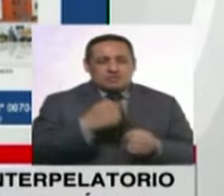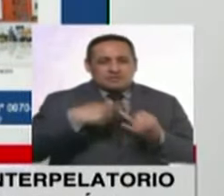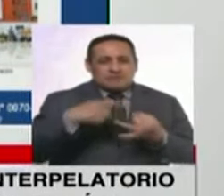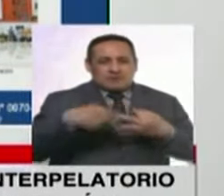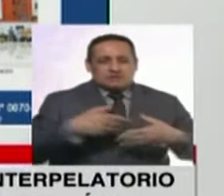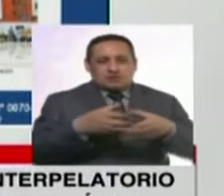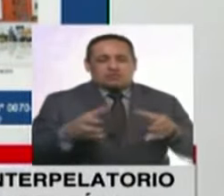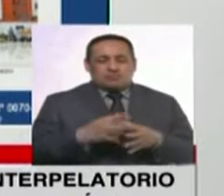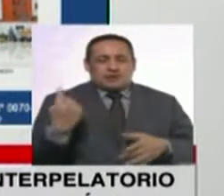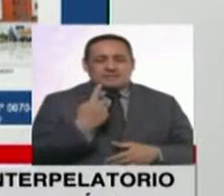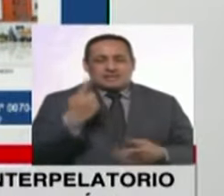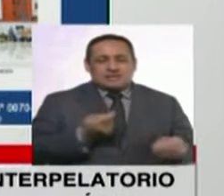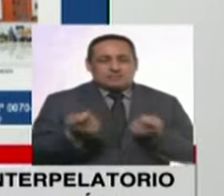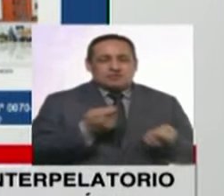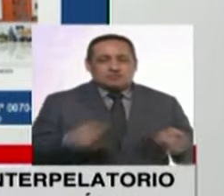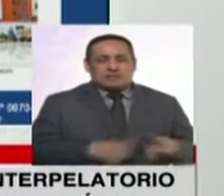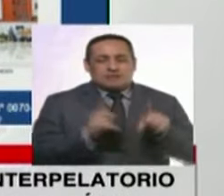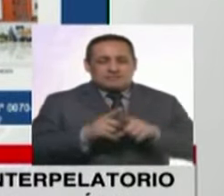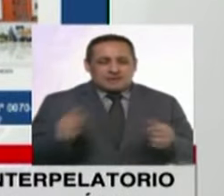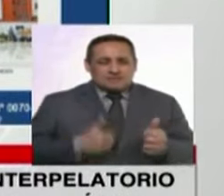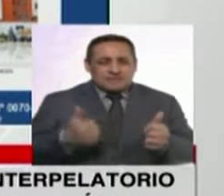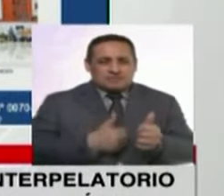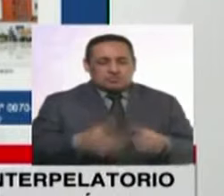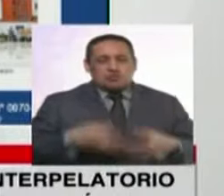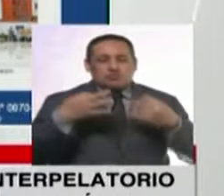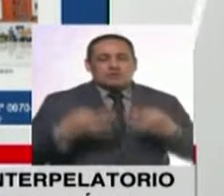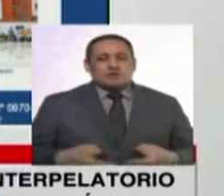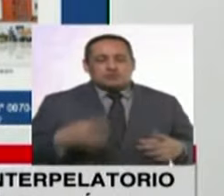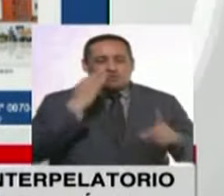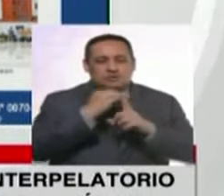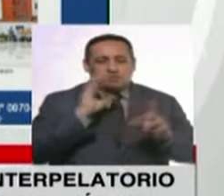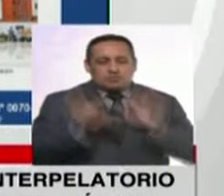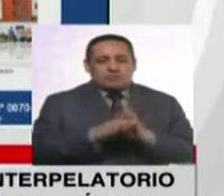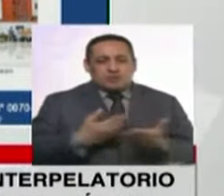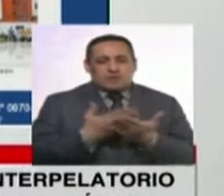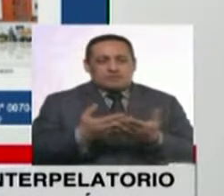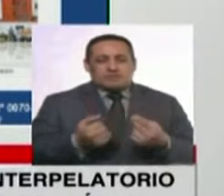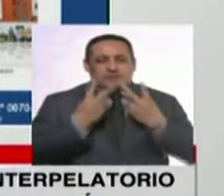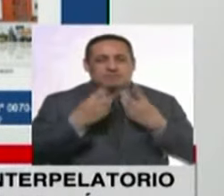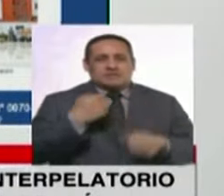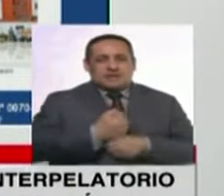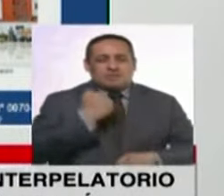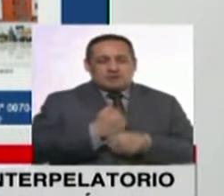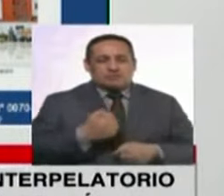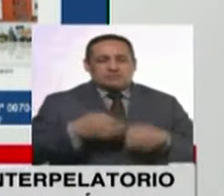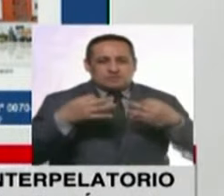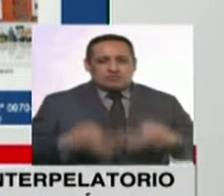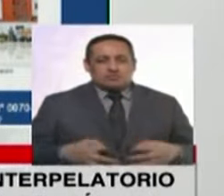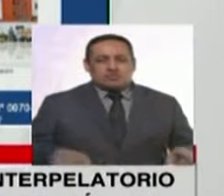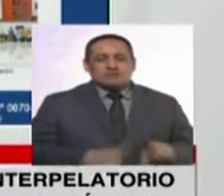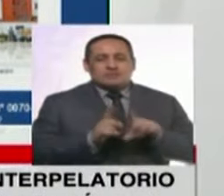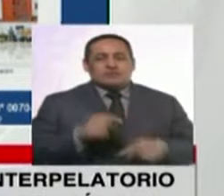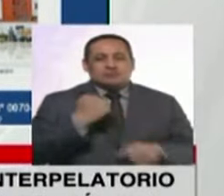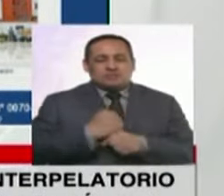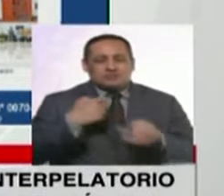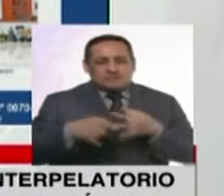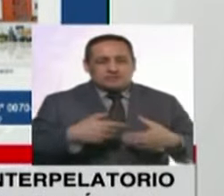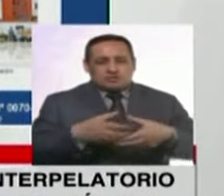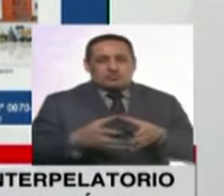diversas entidades de la Administración Pública para hacer seguimiento al cumplimiento los objetivos estratégicos las acciones estratégicas y las actividades